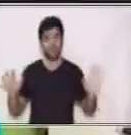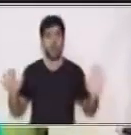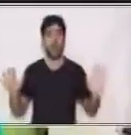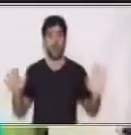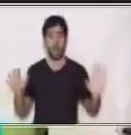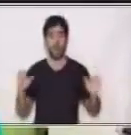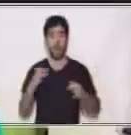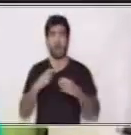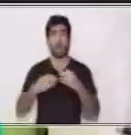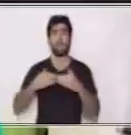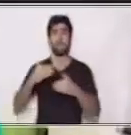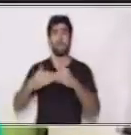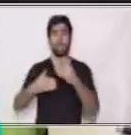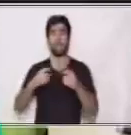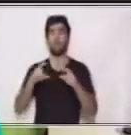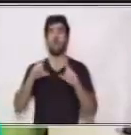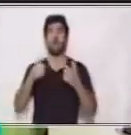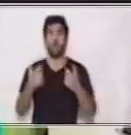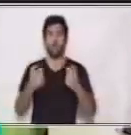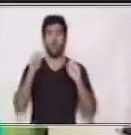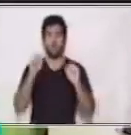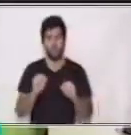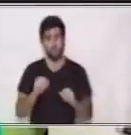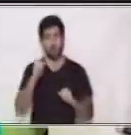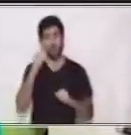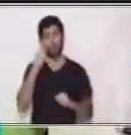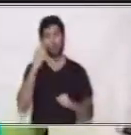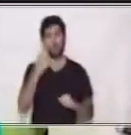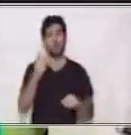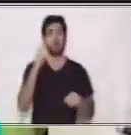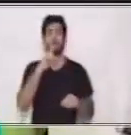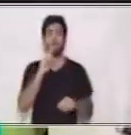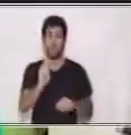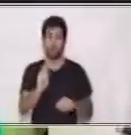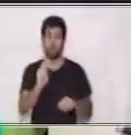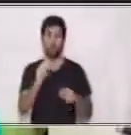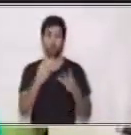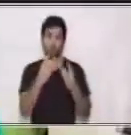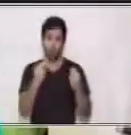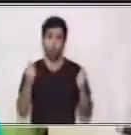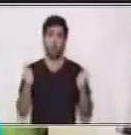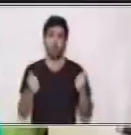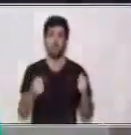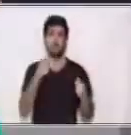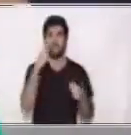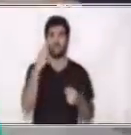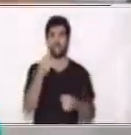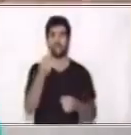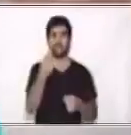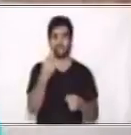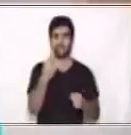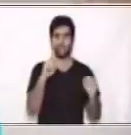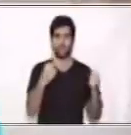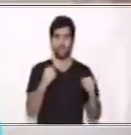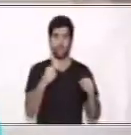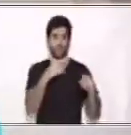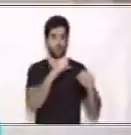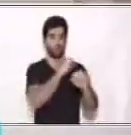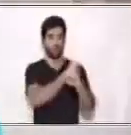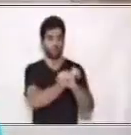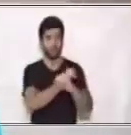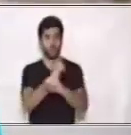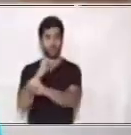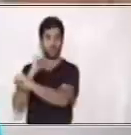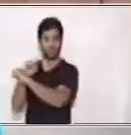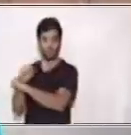proceso en el cual nosotros colocamos. Nos falta por hacer esa multiplicación de acá y esa multiplicación de